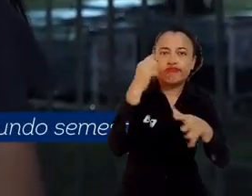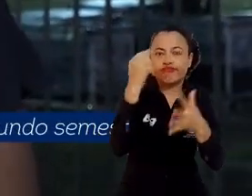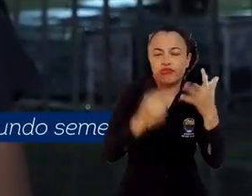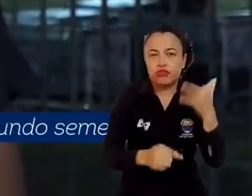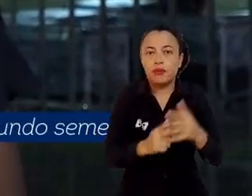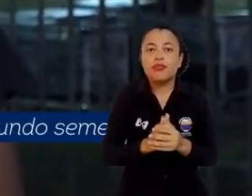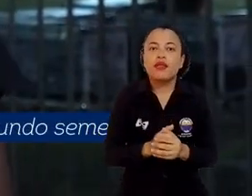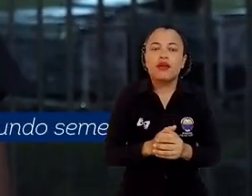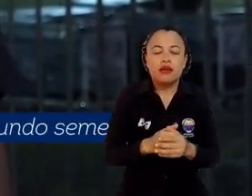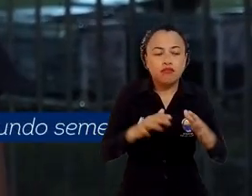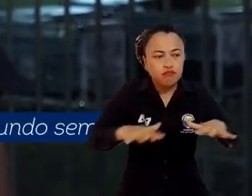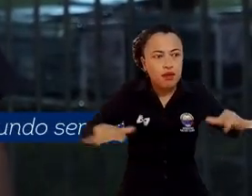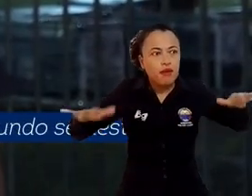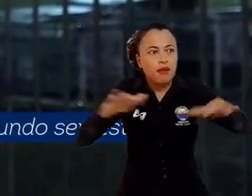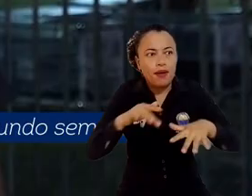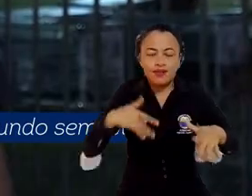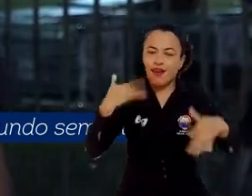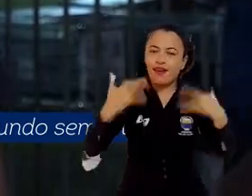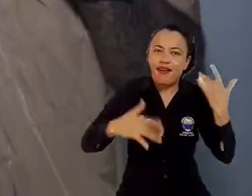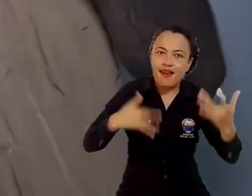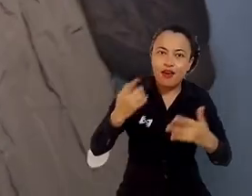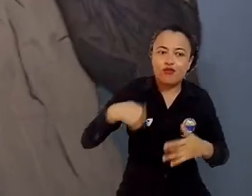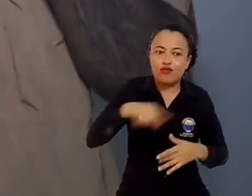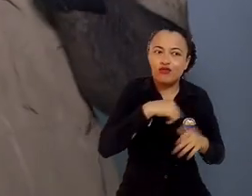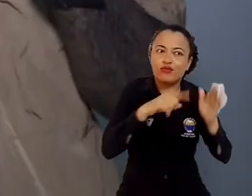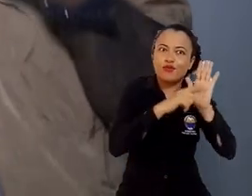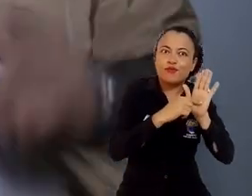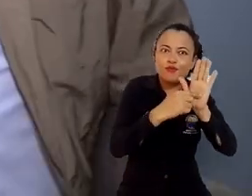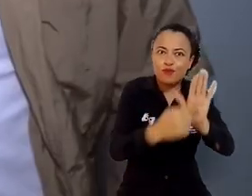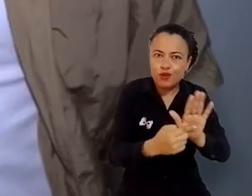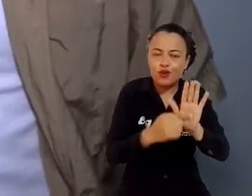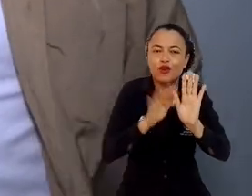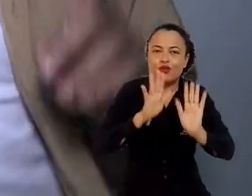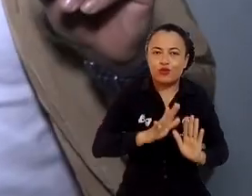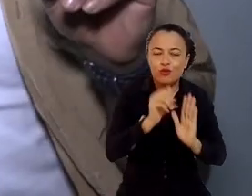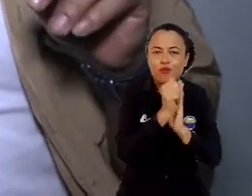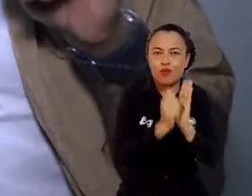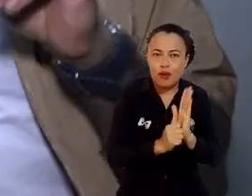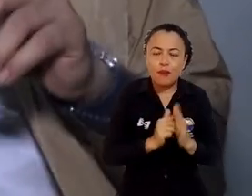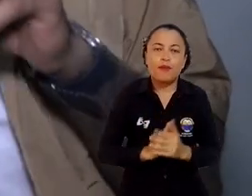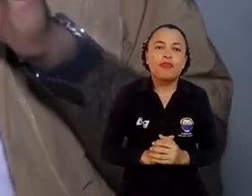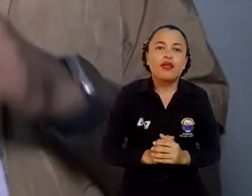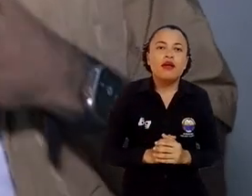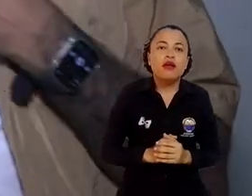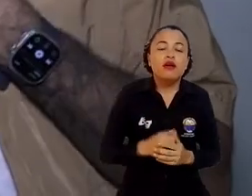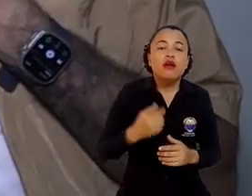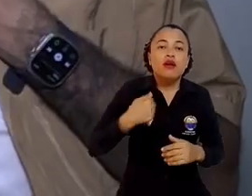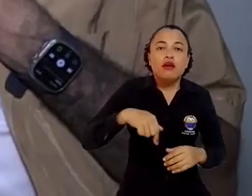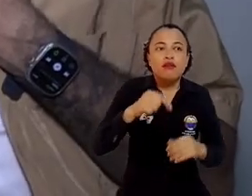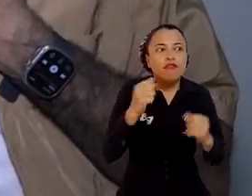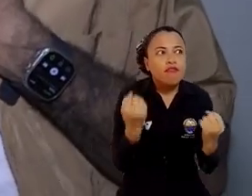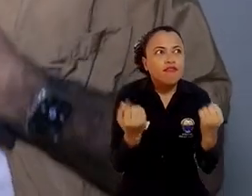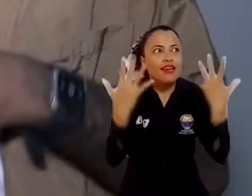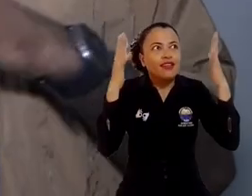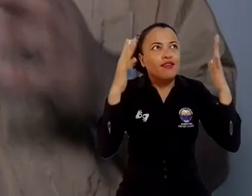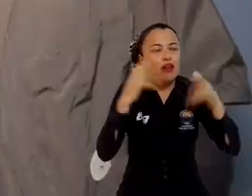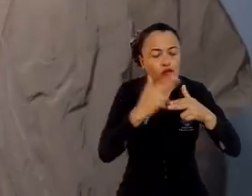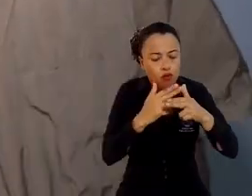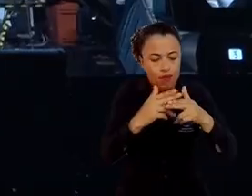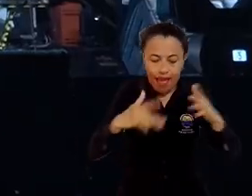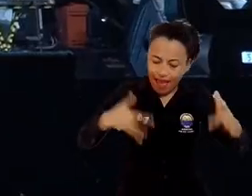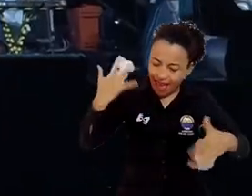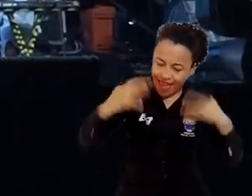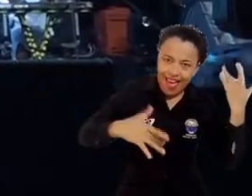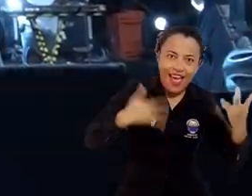pues nos damos a conocer más como programa. Lo más lindo del festival es el nombre, Festival de la Alegría, que es lo que emana Chrissy Ronnie todo el